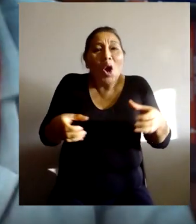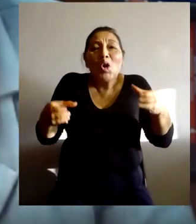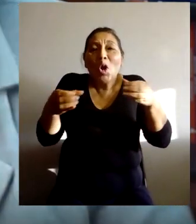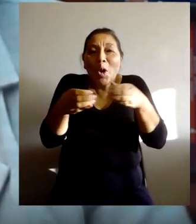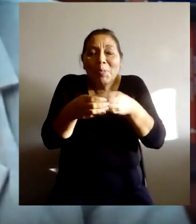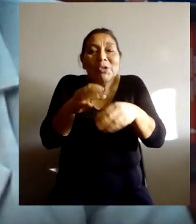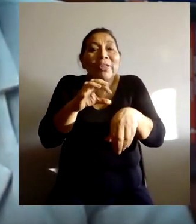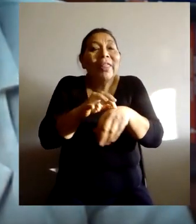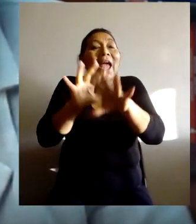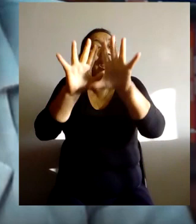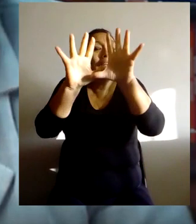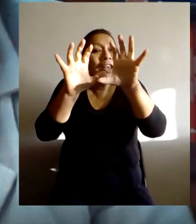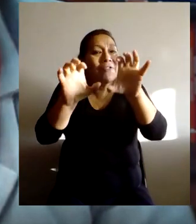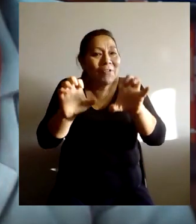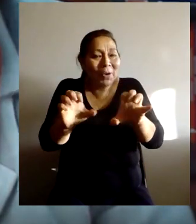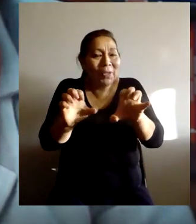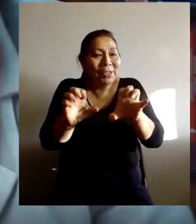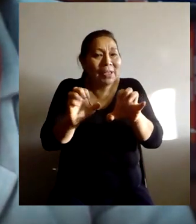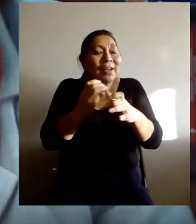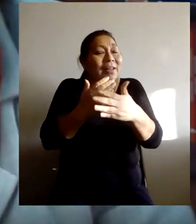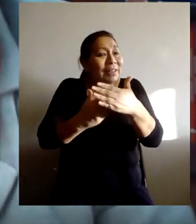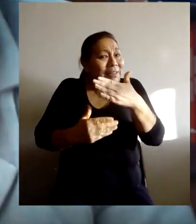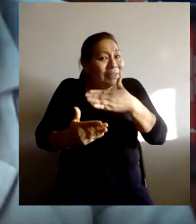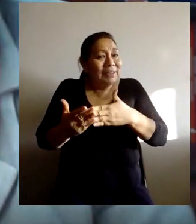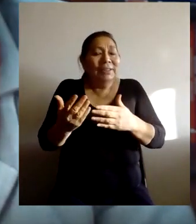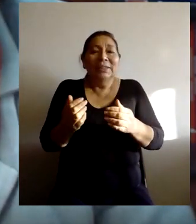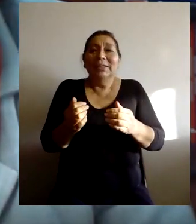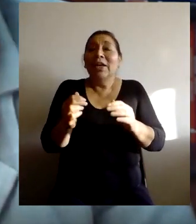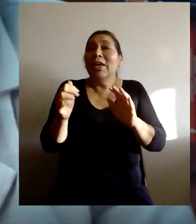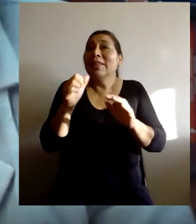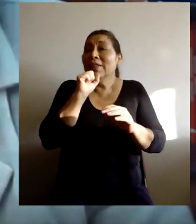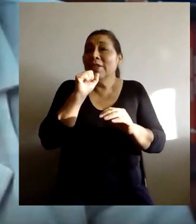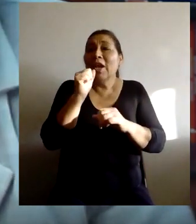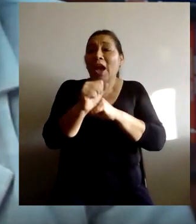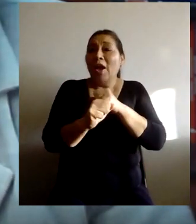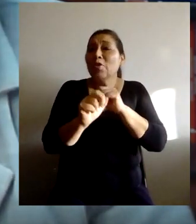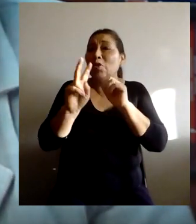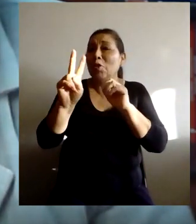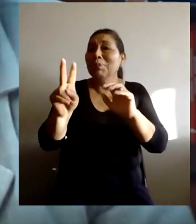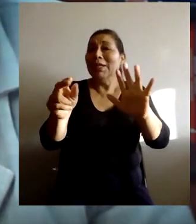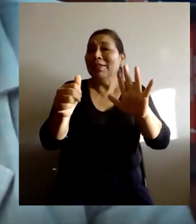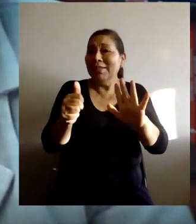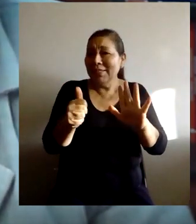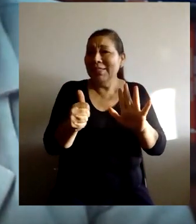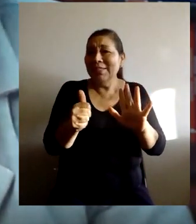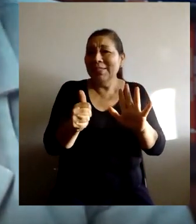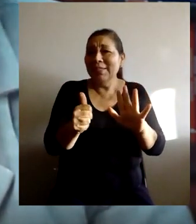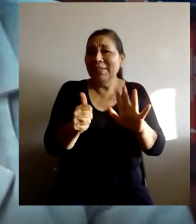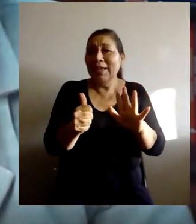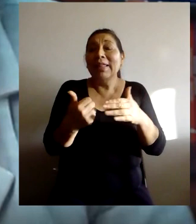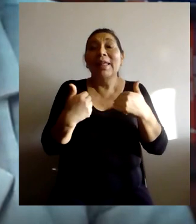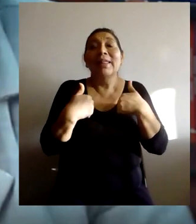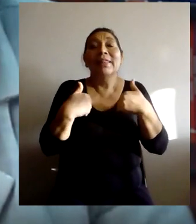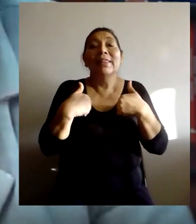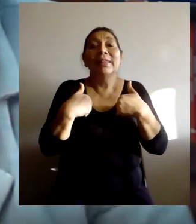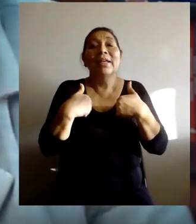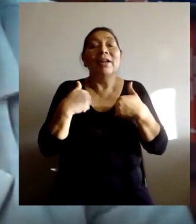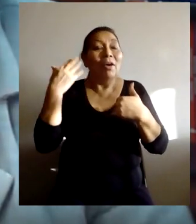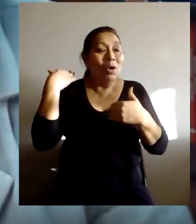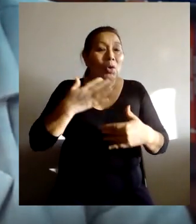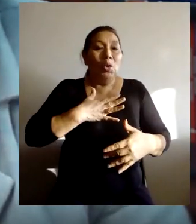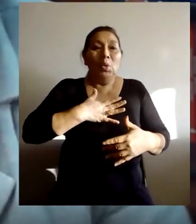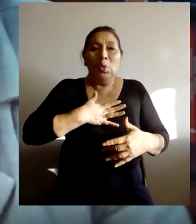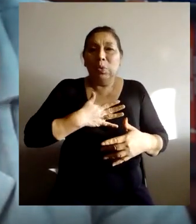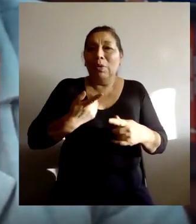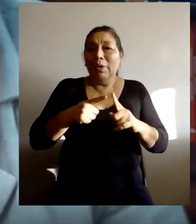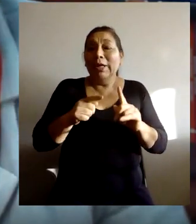la Comisión Médica de Evaluación de Incapacidades, ¿no?, de fecha diciembre de 2016, determinó que el actor tenía